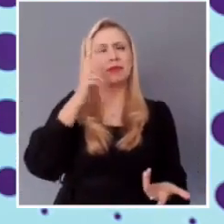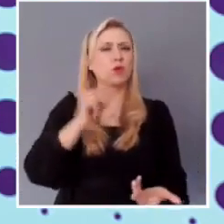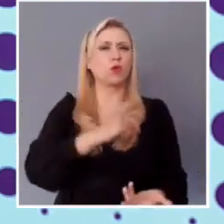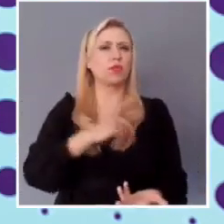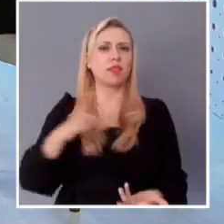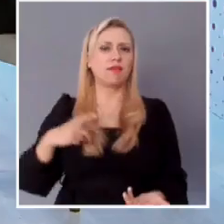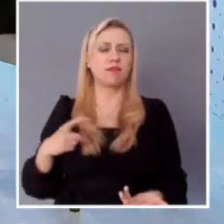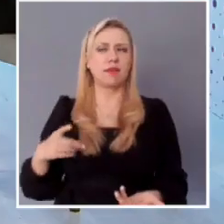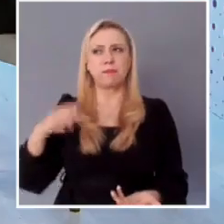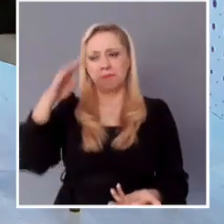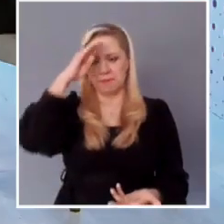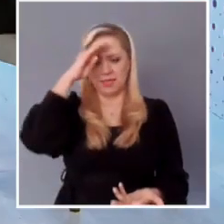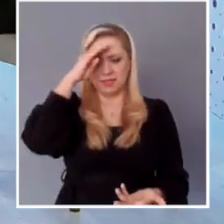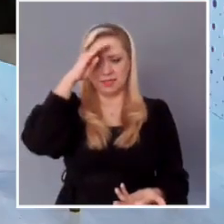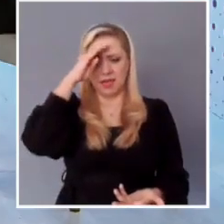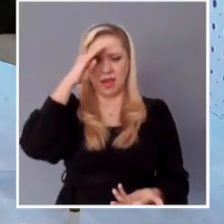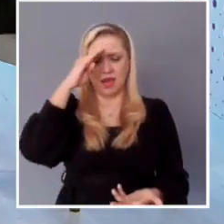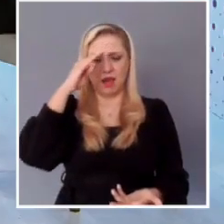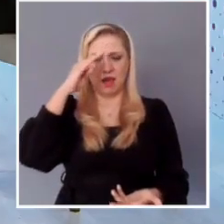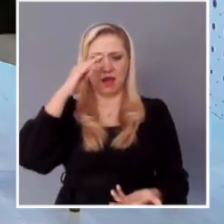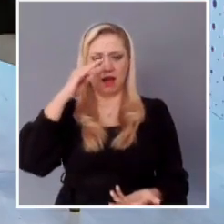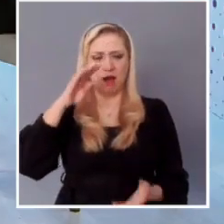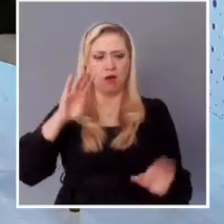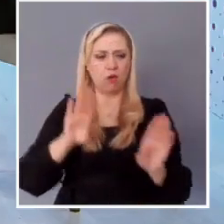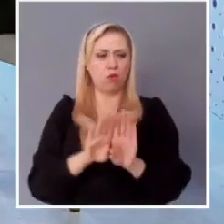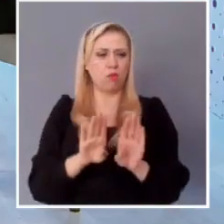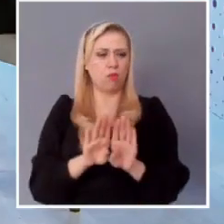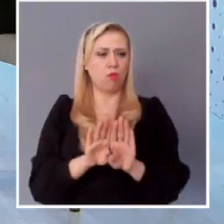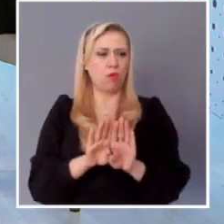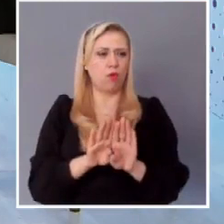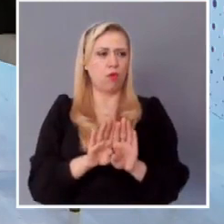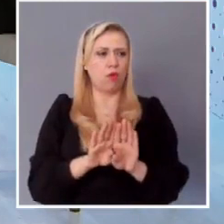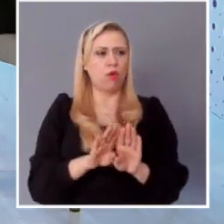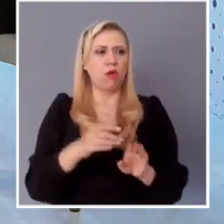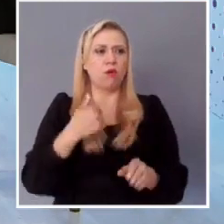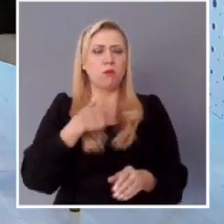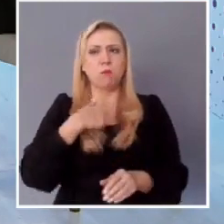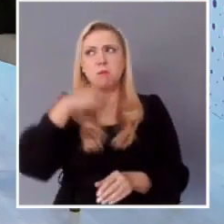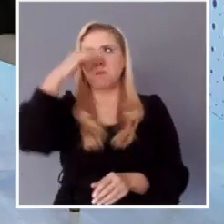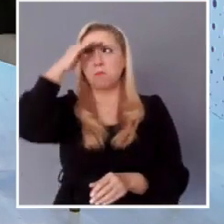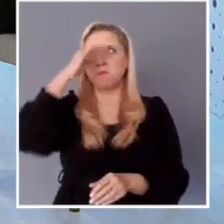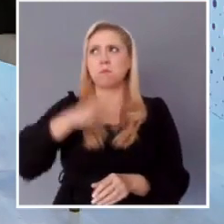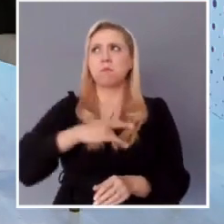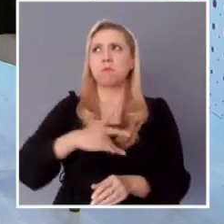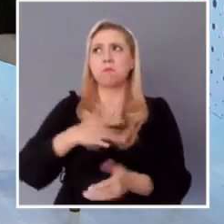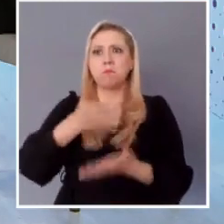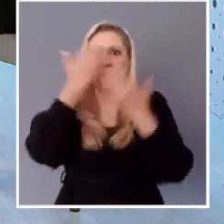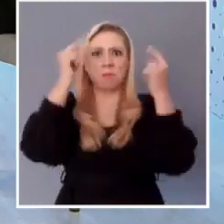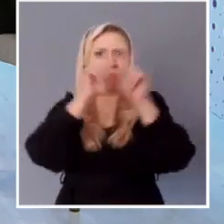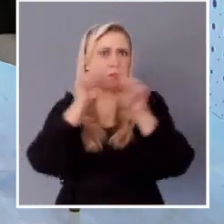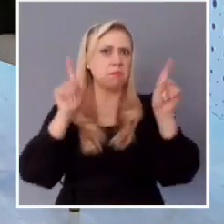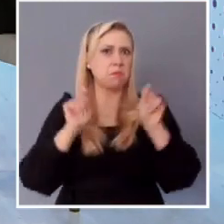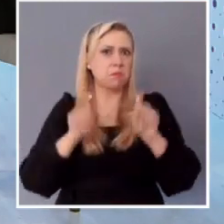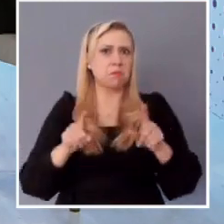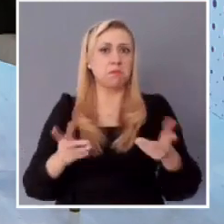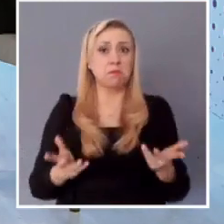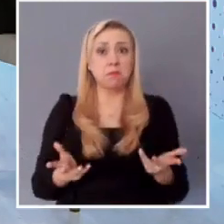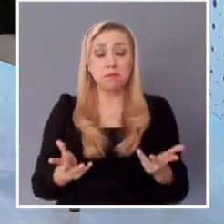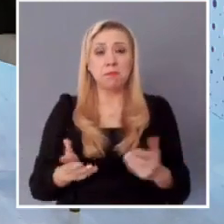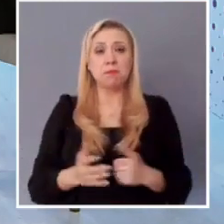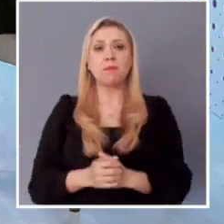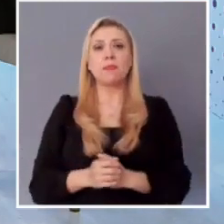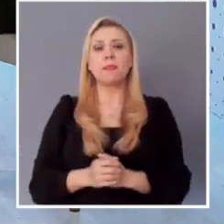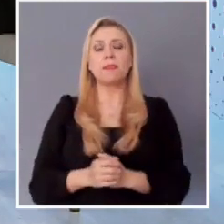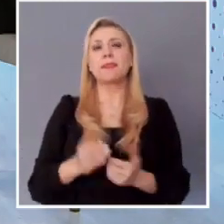están basadas en el conocimiento empírico y que está allí disponible, ¿no? Para todos y todas. Vamos a la última ronda